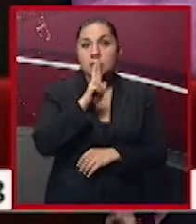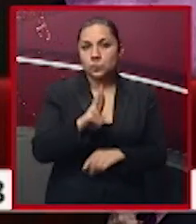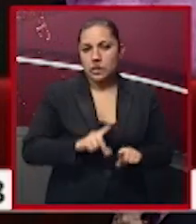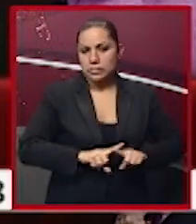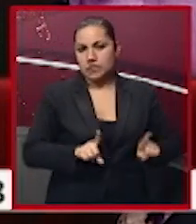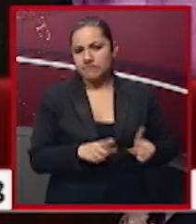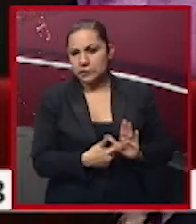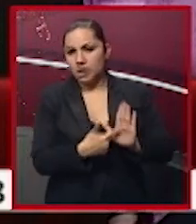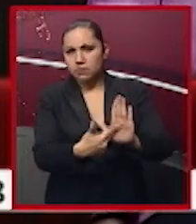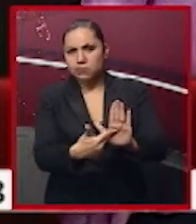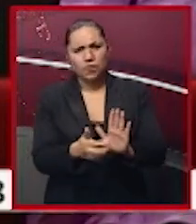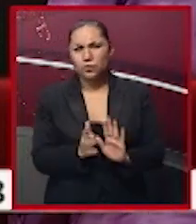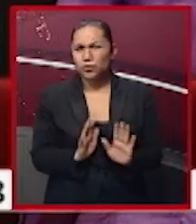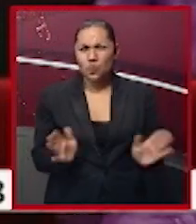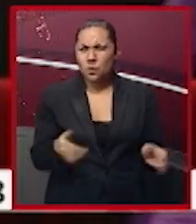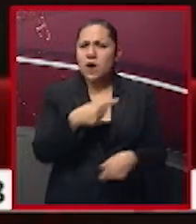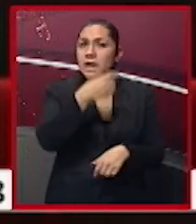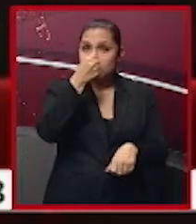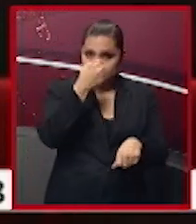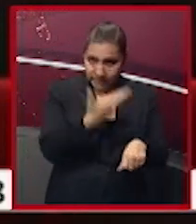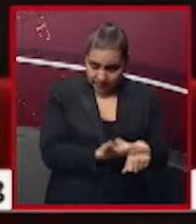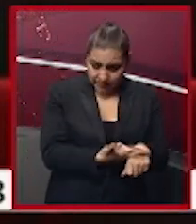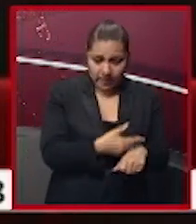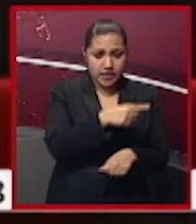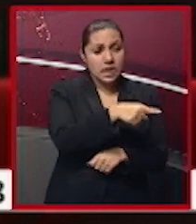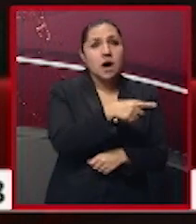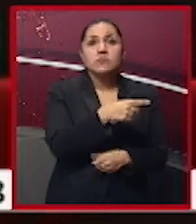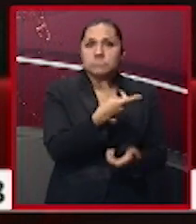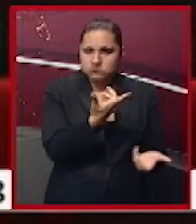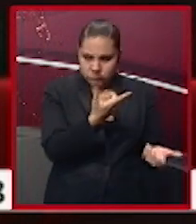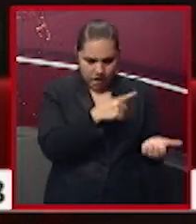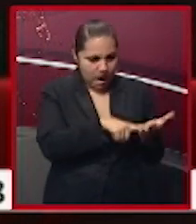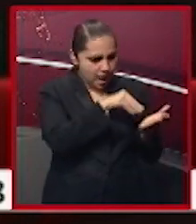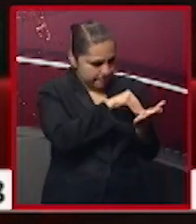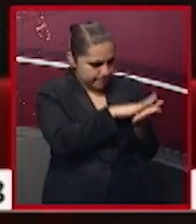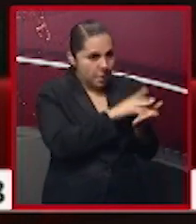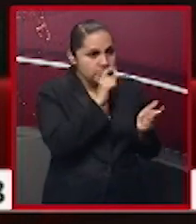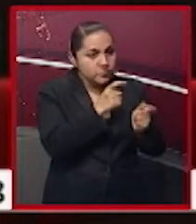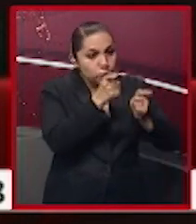la Ley General de Desarrollo Social, el Coneval es el organismo con autonomía